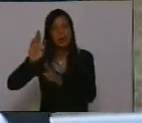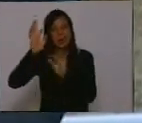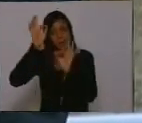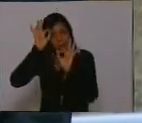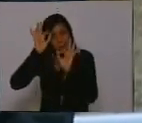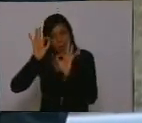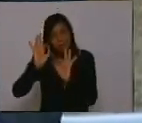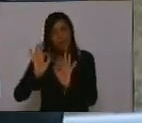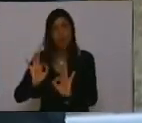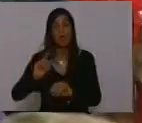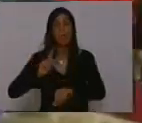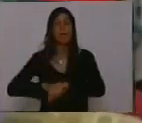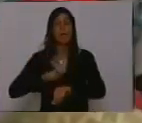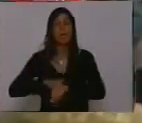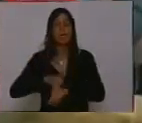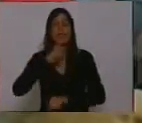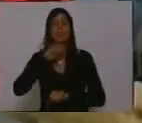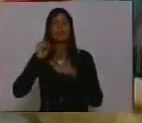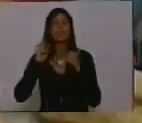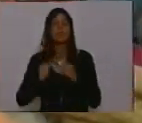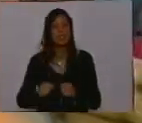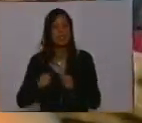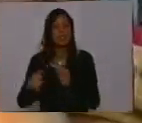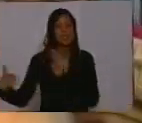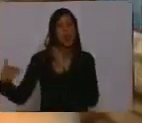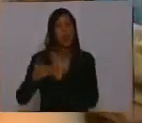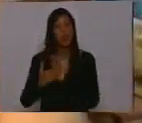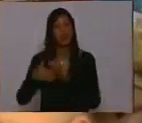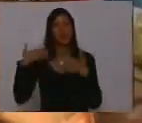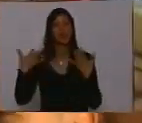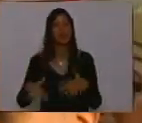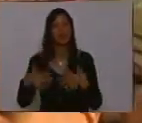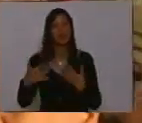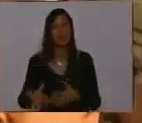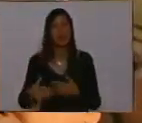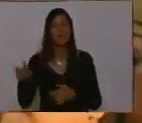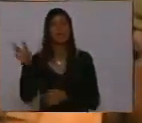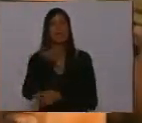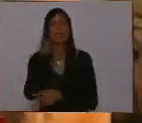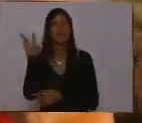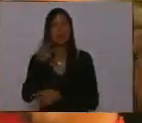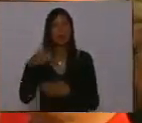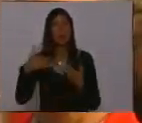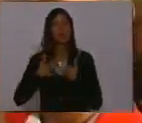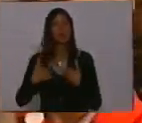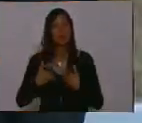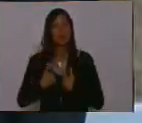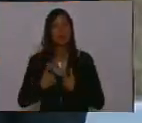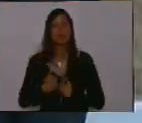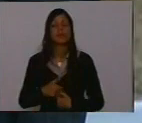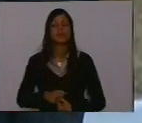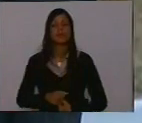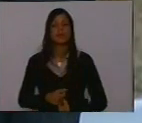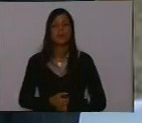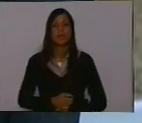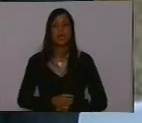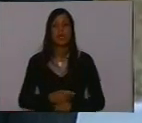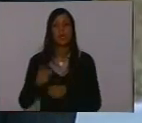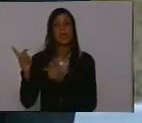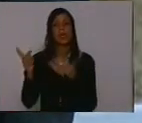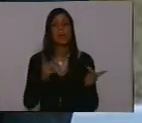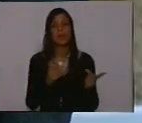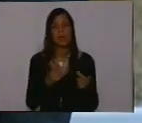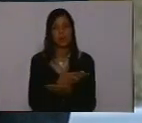hora tan difícil, en esta hora tan menguada de la patria. Los invito,